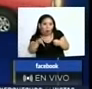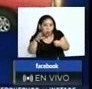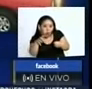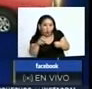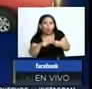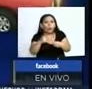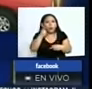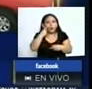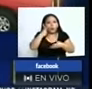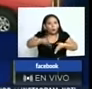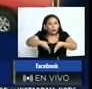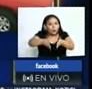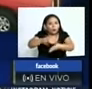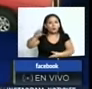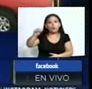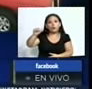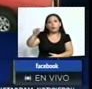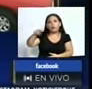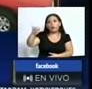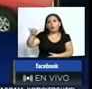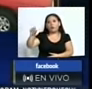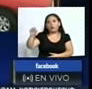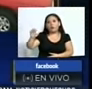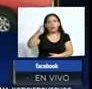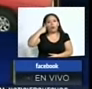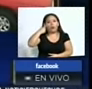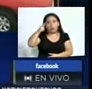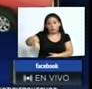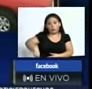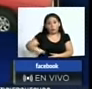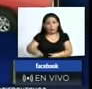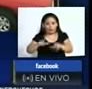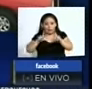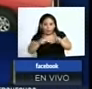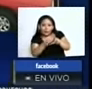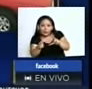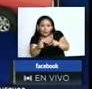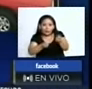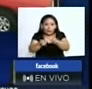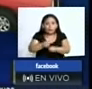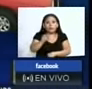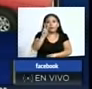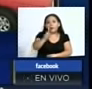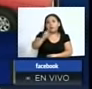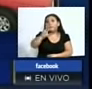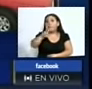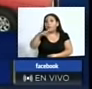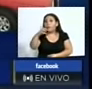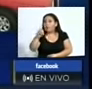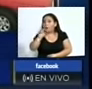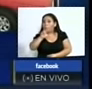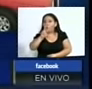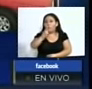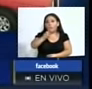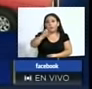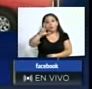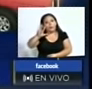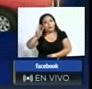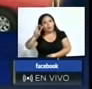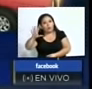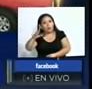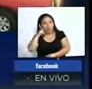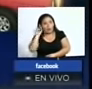tarde en la colonia San José 2, esto en el municipio de Soyapango. La placa es particular 200-325 y los teléfonos para donde